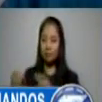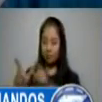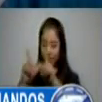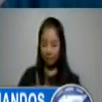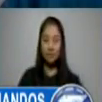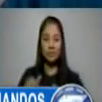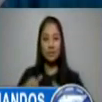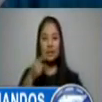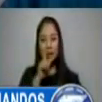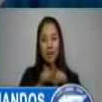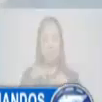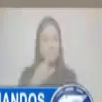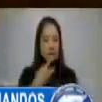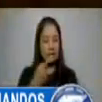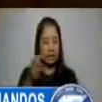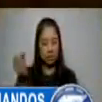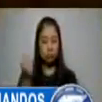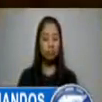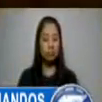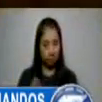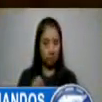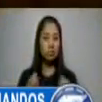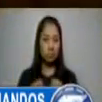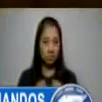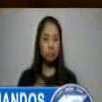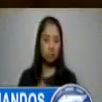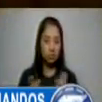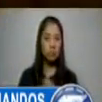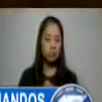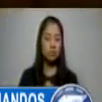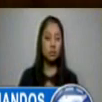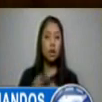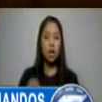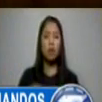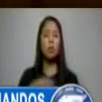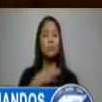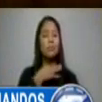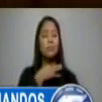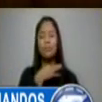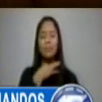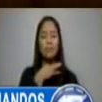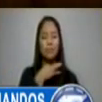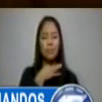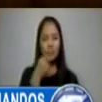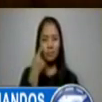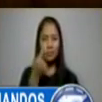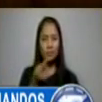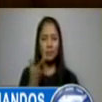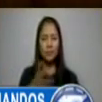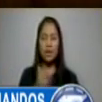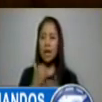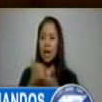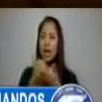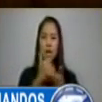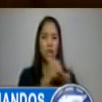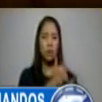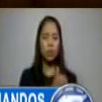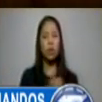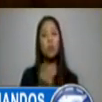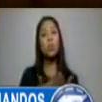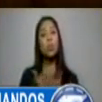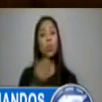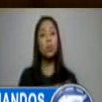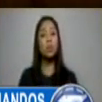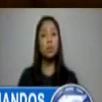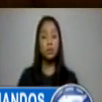al recibir estos dispositivos. Hoy, para mí es un verdadero gusto ayudar a escribir una nueva historia en la educación